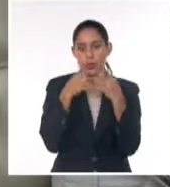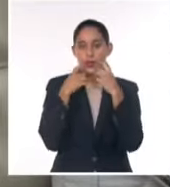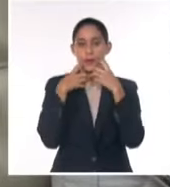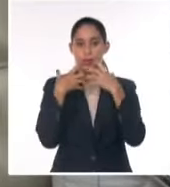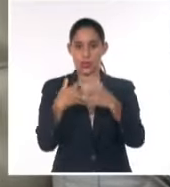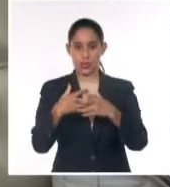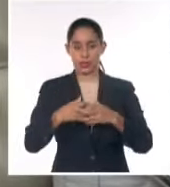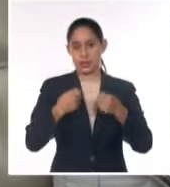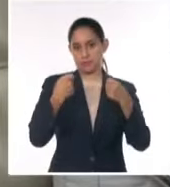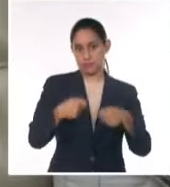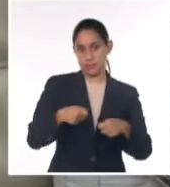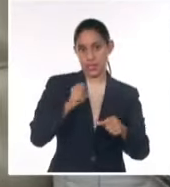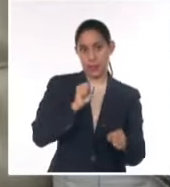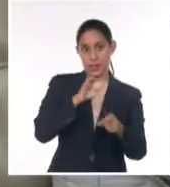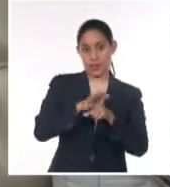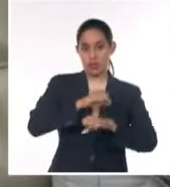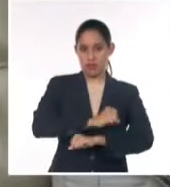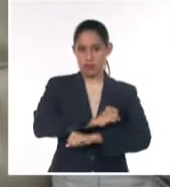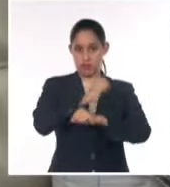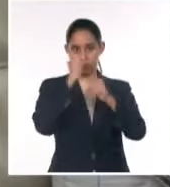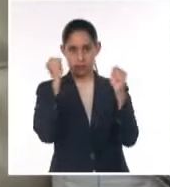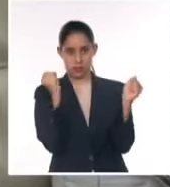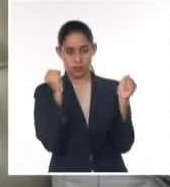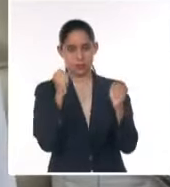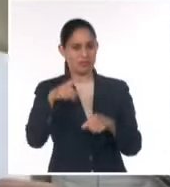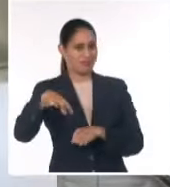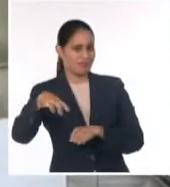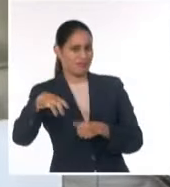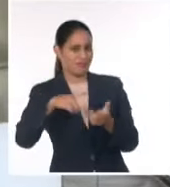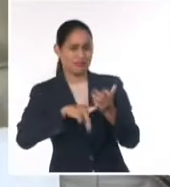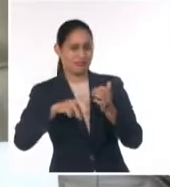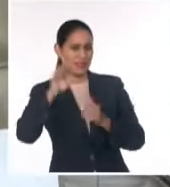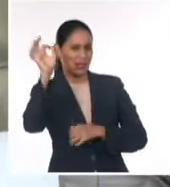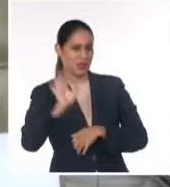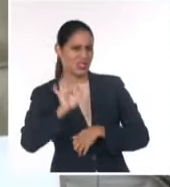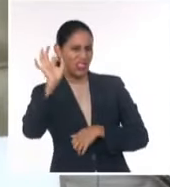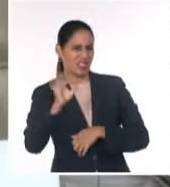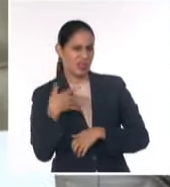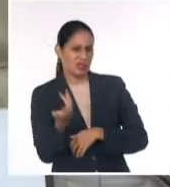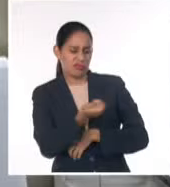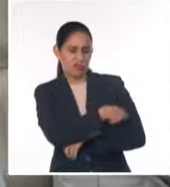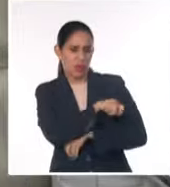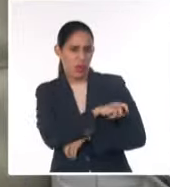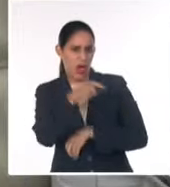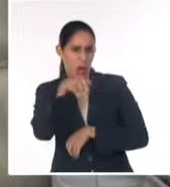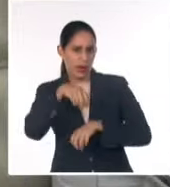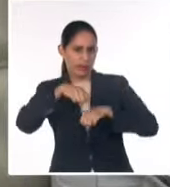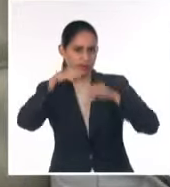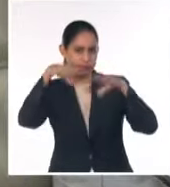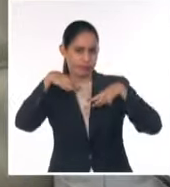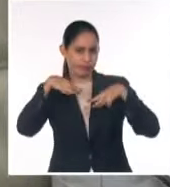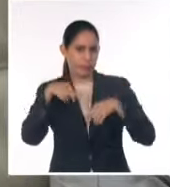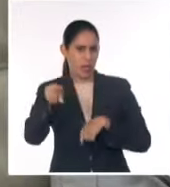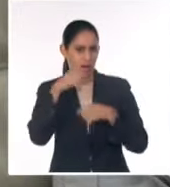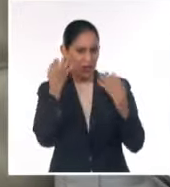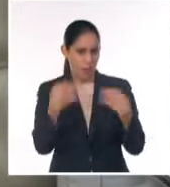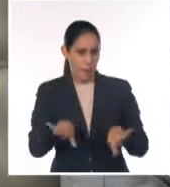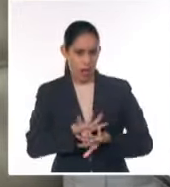y empezar a levantar los números. De todas maneras, ¿Pinal del Río qué por ciento de clientes tiene ahora? ¿Están en muerte? Pinal del Río